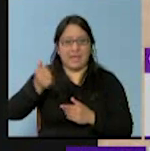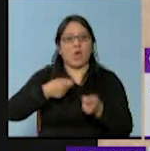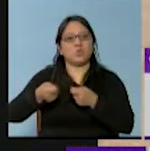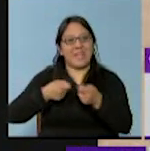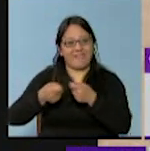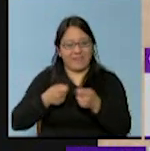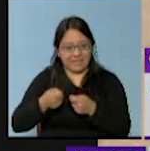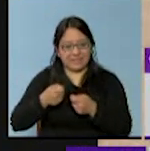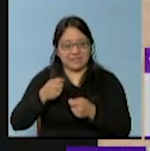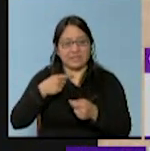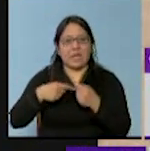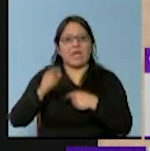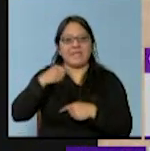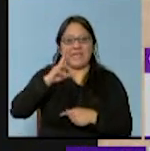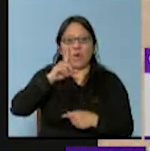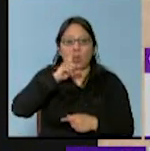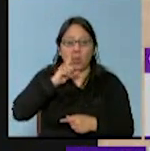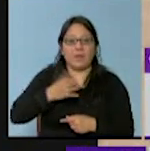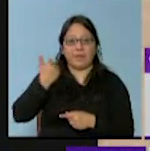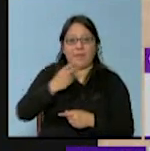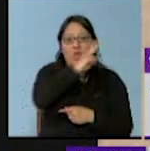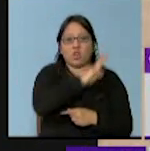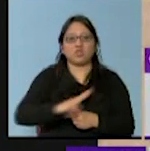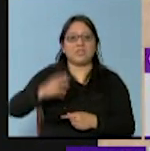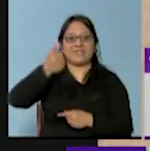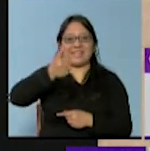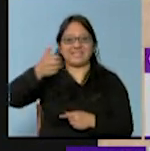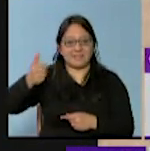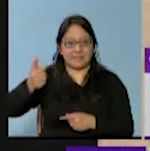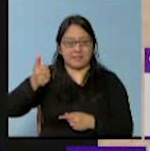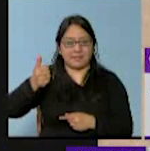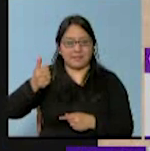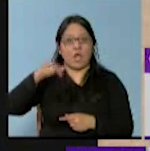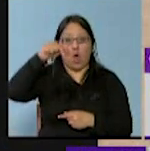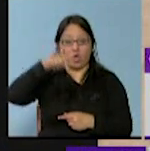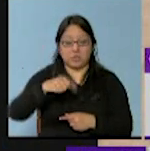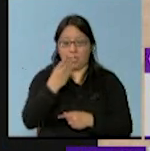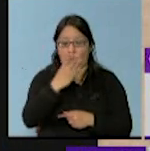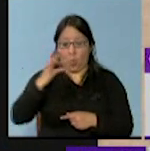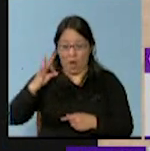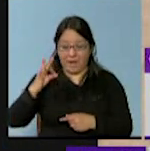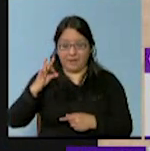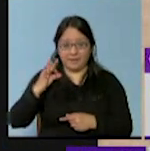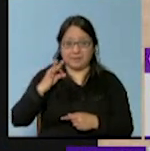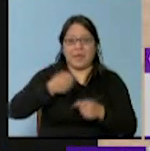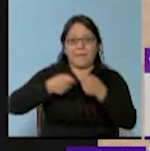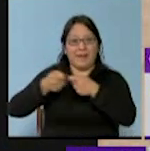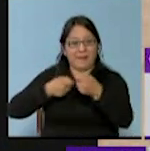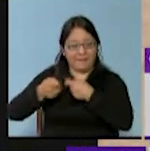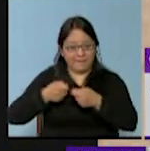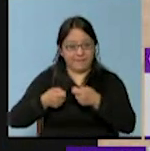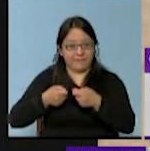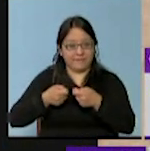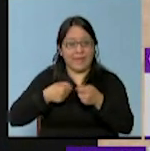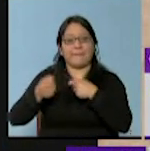junio del año pasado hubo 266 operaciones decir que este año hubo 40 operaciones comerciales más con respecto